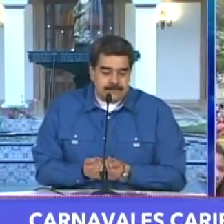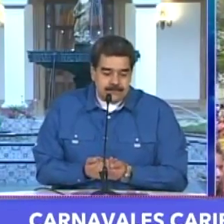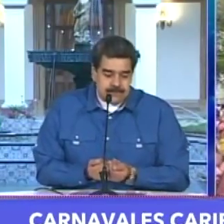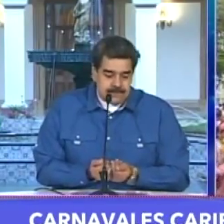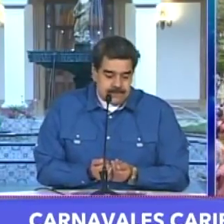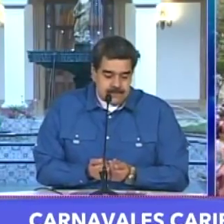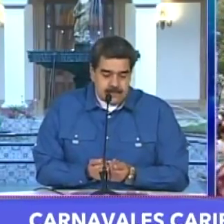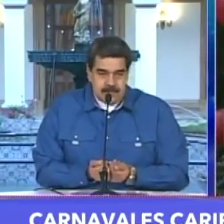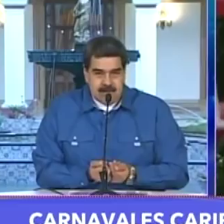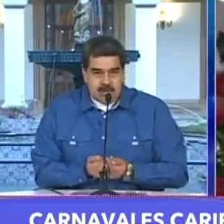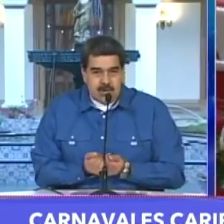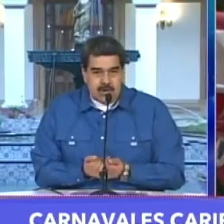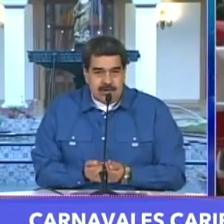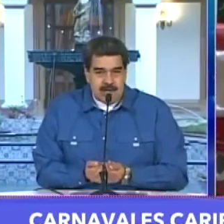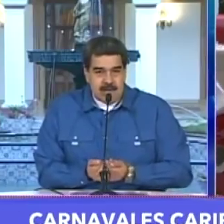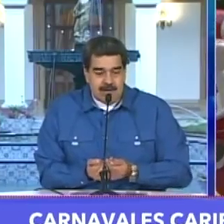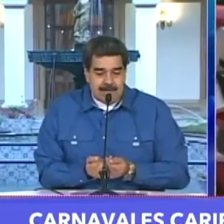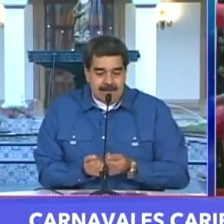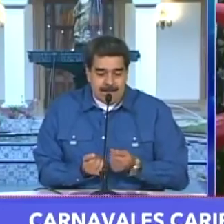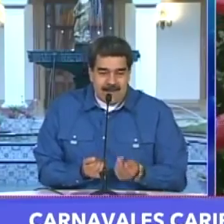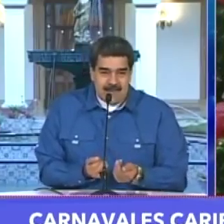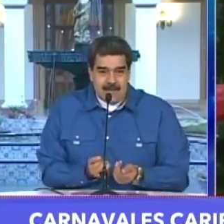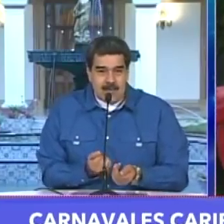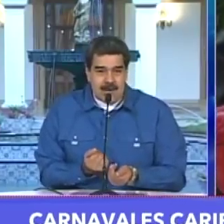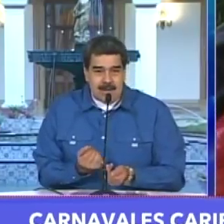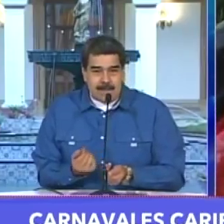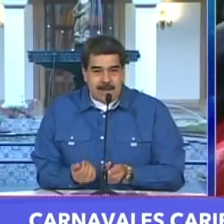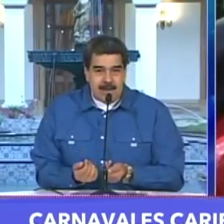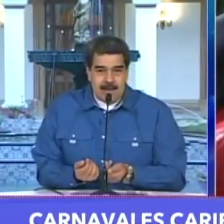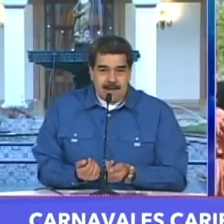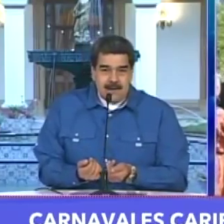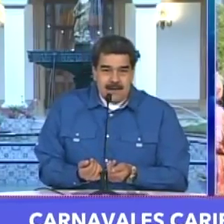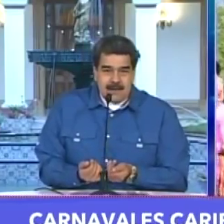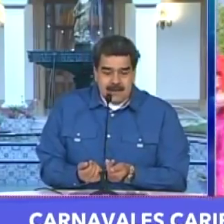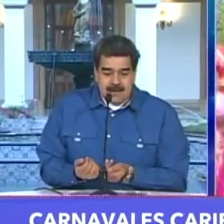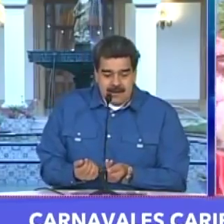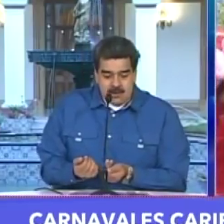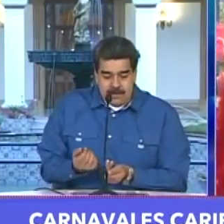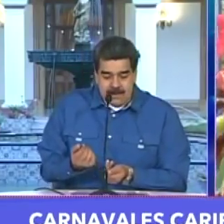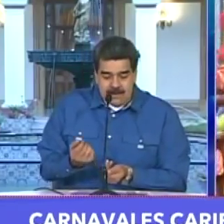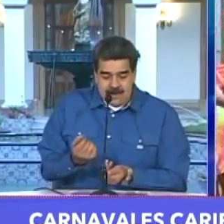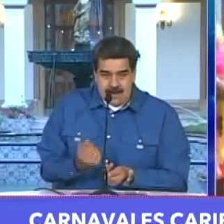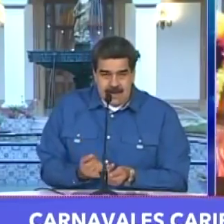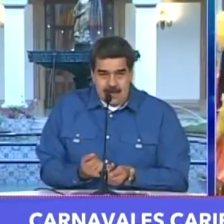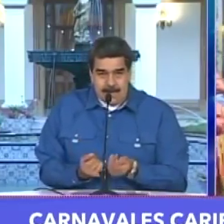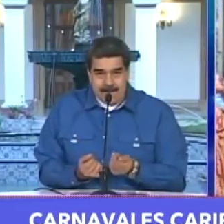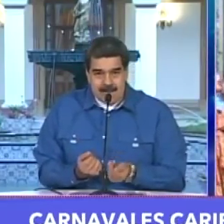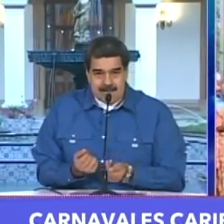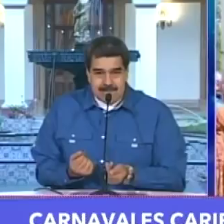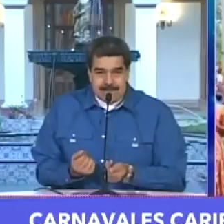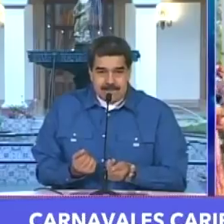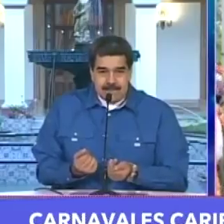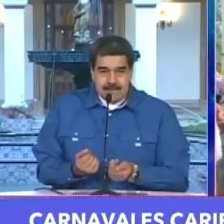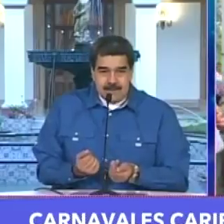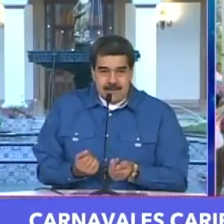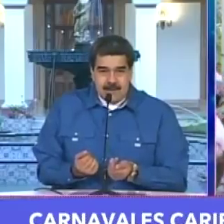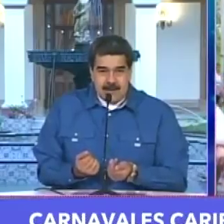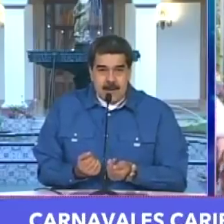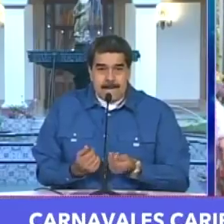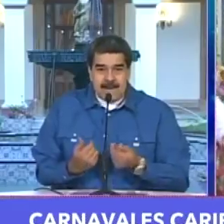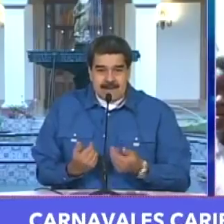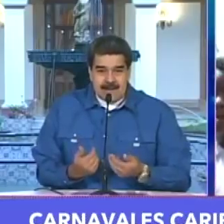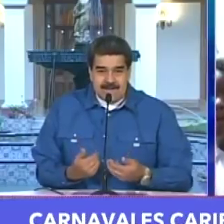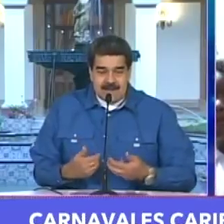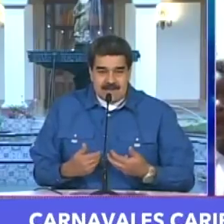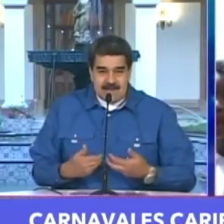profunda de todos los días, del hombre de a pie, de la mujer de a pie, que quiere su país tranquilo, en paz, que